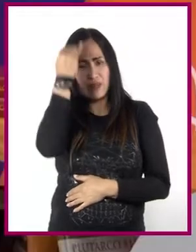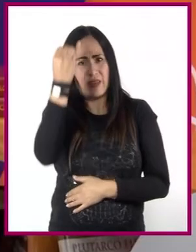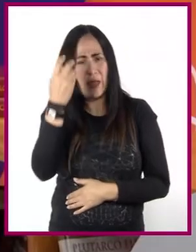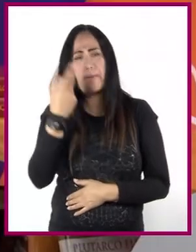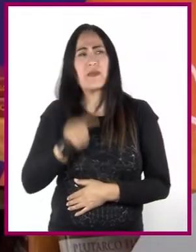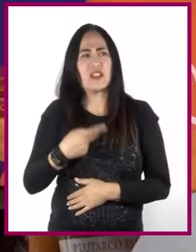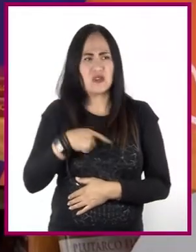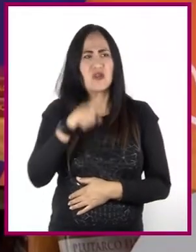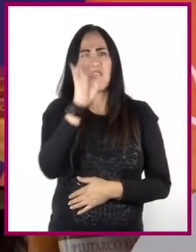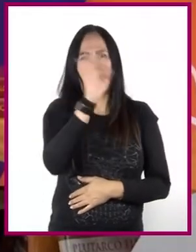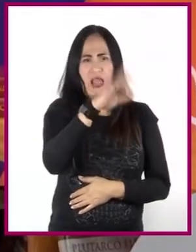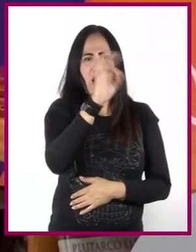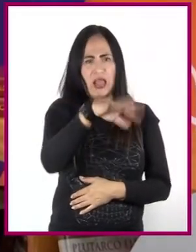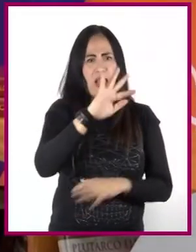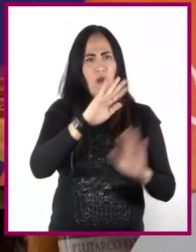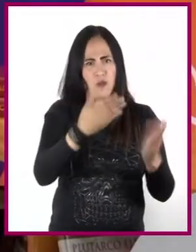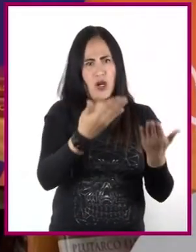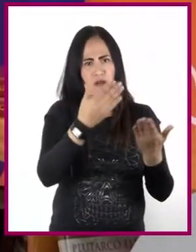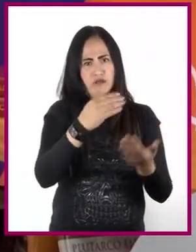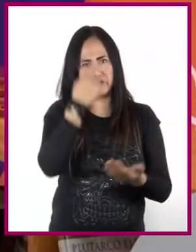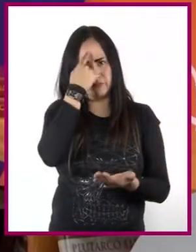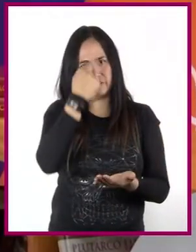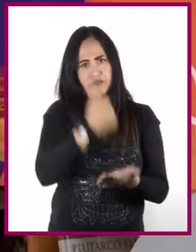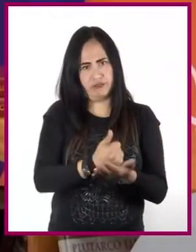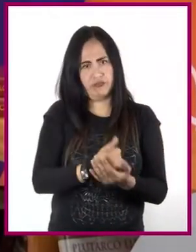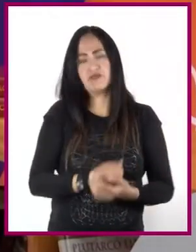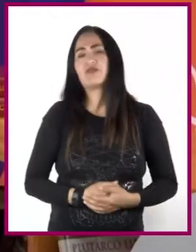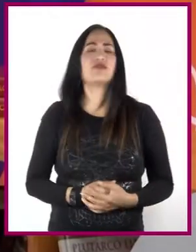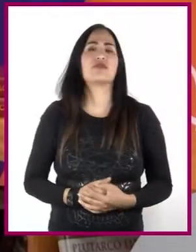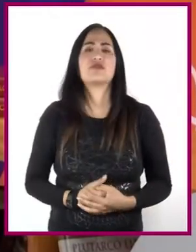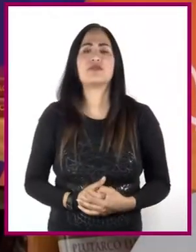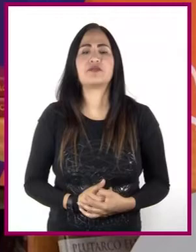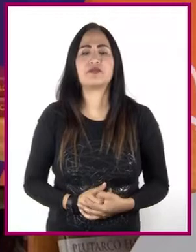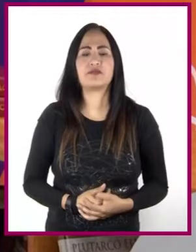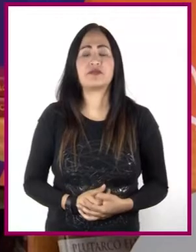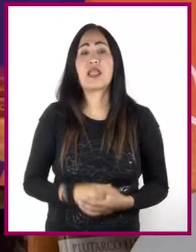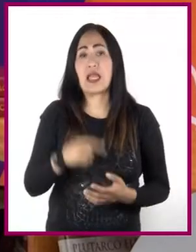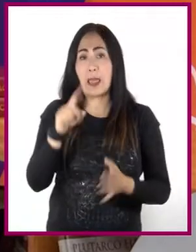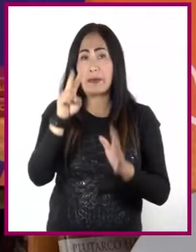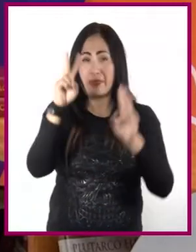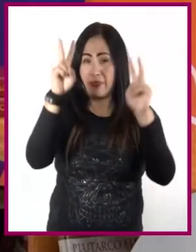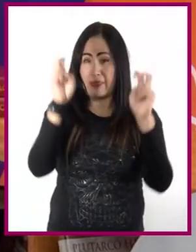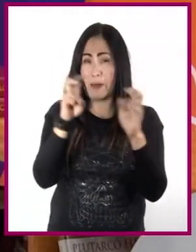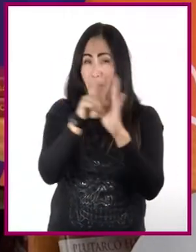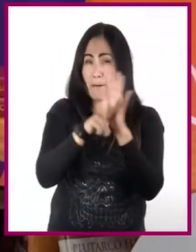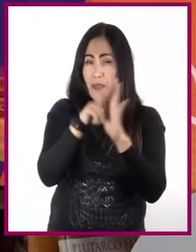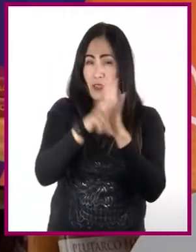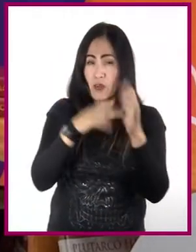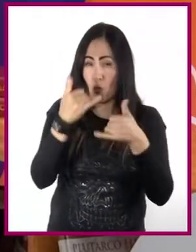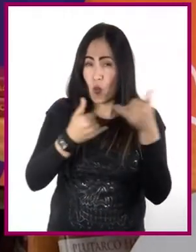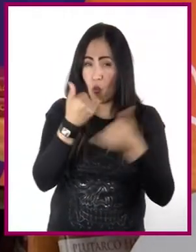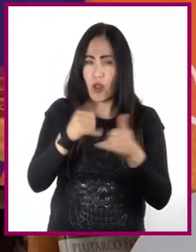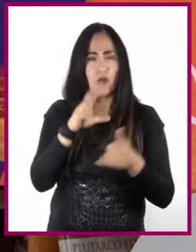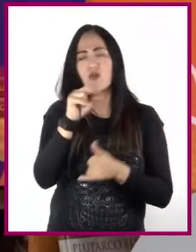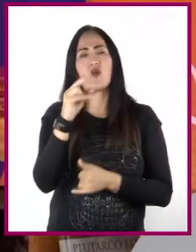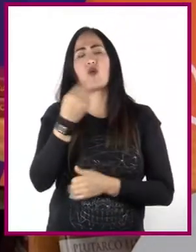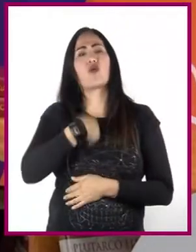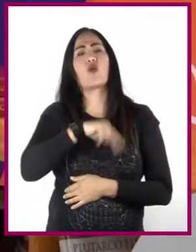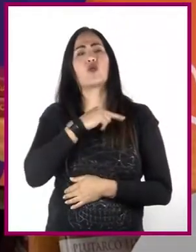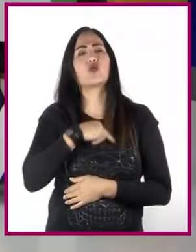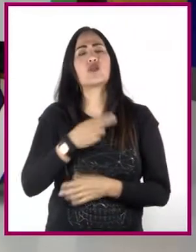sociedad. Obviamente, aquí la opinión habla no en sí de los videojuegos, sino de nosotros como